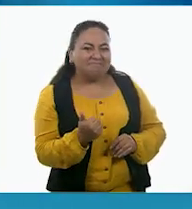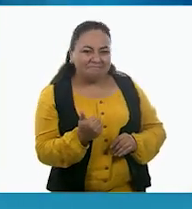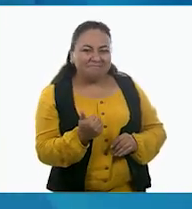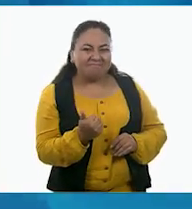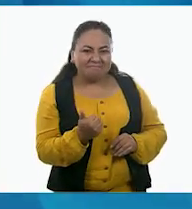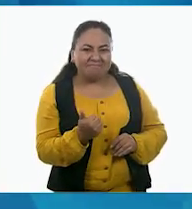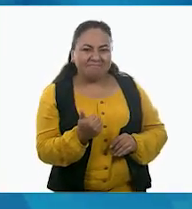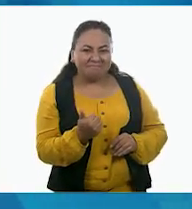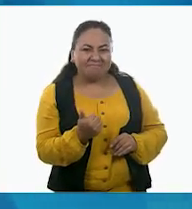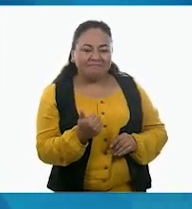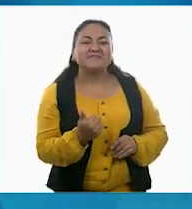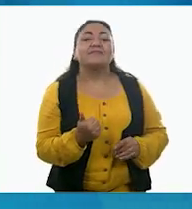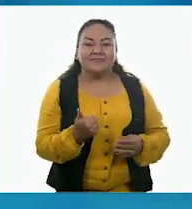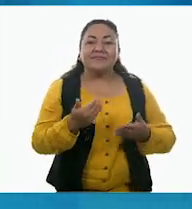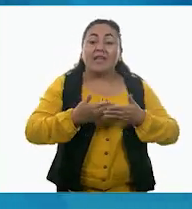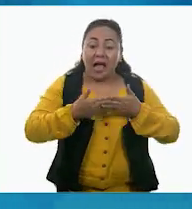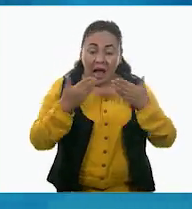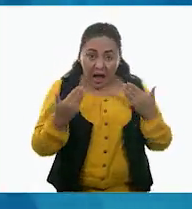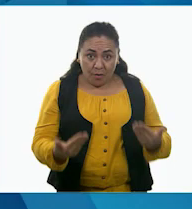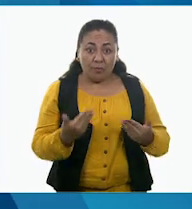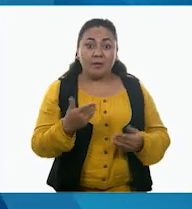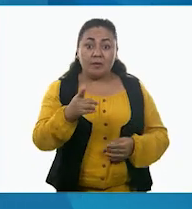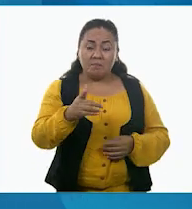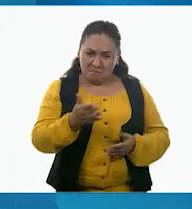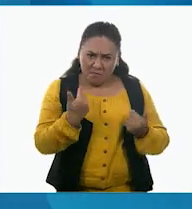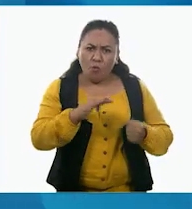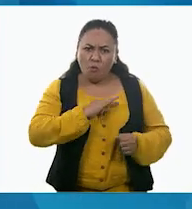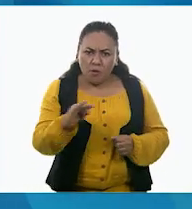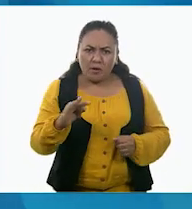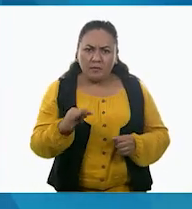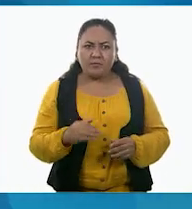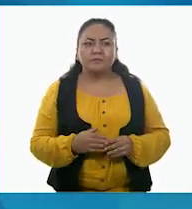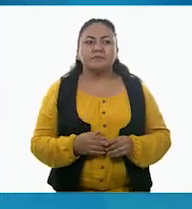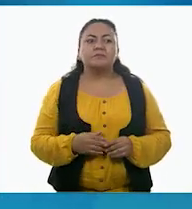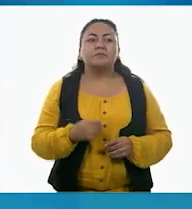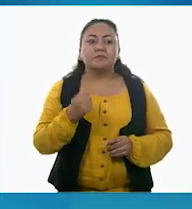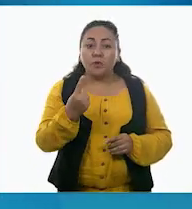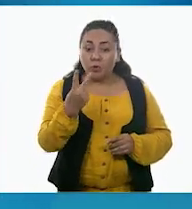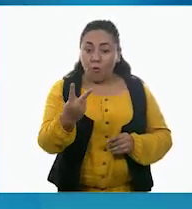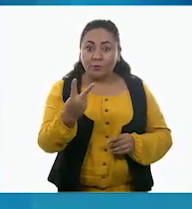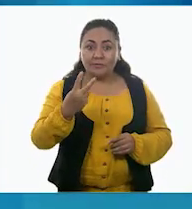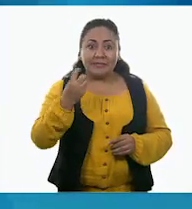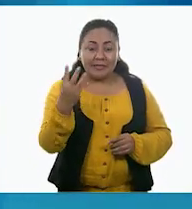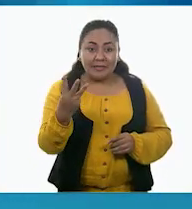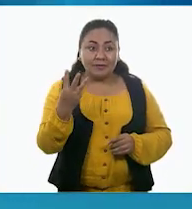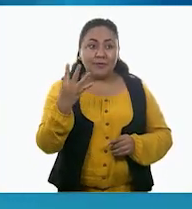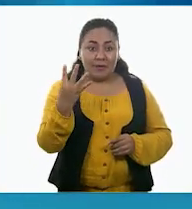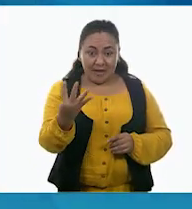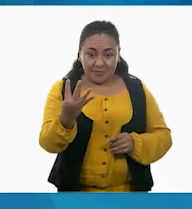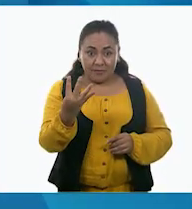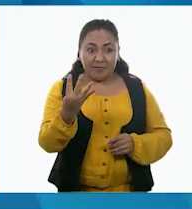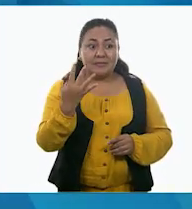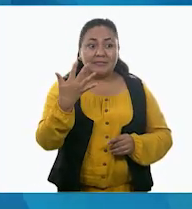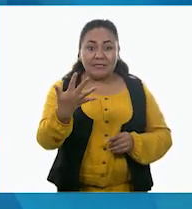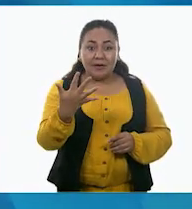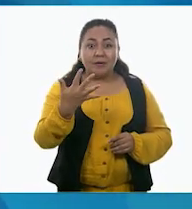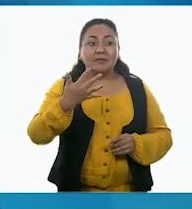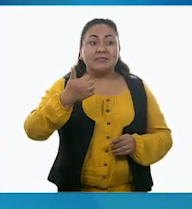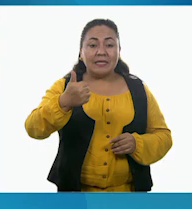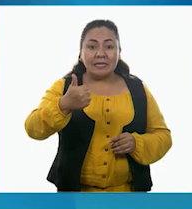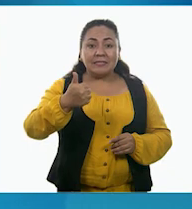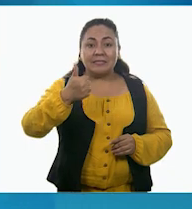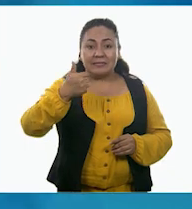¡Se llegó a no hay que caucé! ¡Cuali! Se, ome, eyi, nahui,